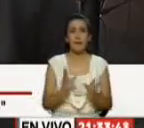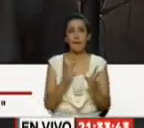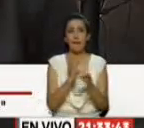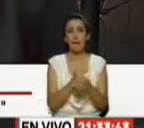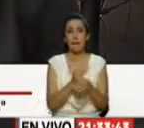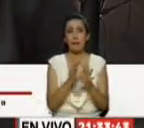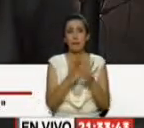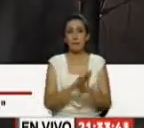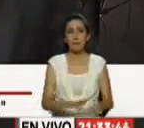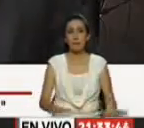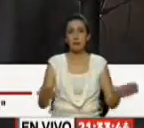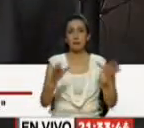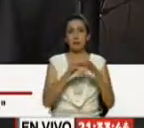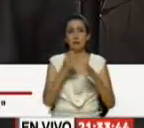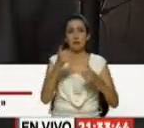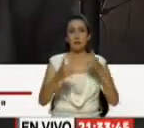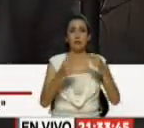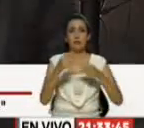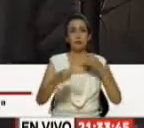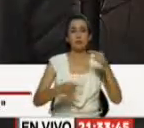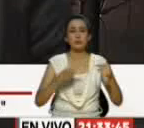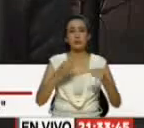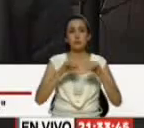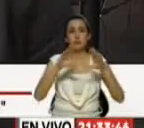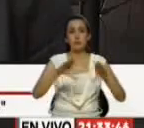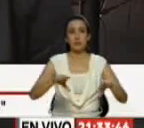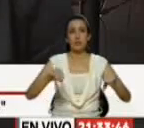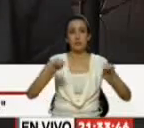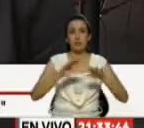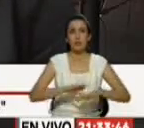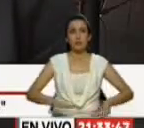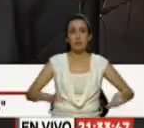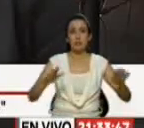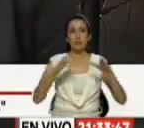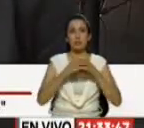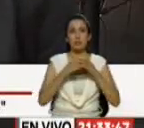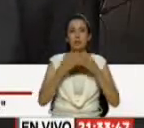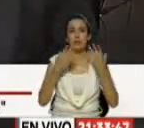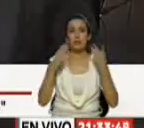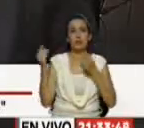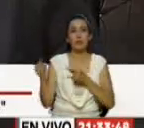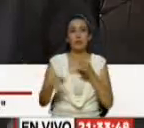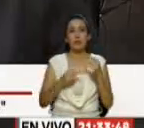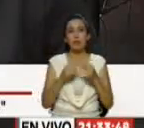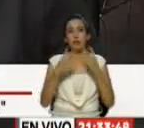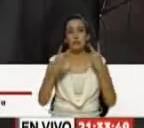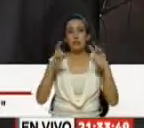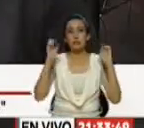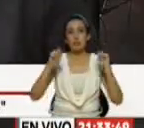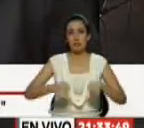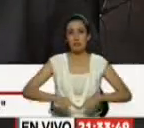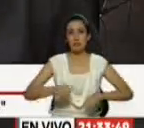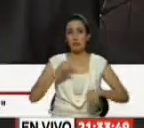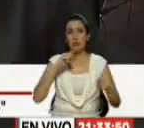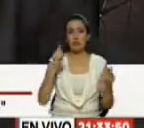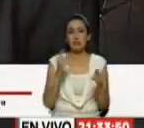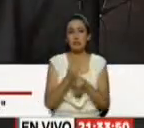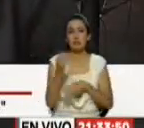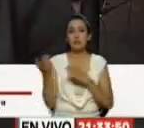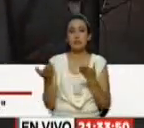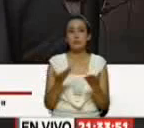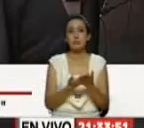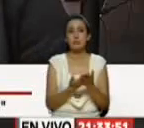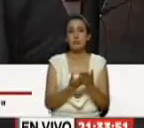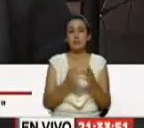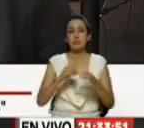fusionado estas investigaciones, estos aportes de cada uno del equipo de trabajo y pues lo que tenemos, que te decía hace un rato